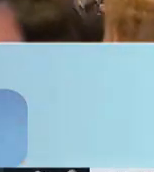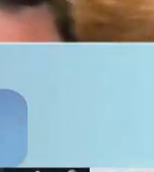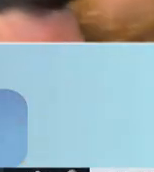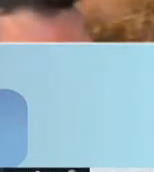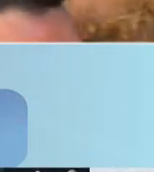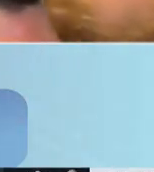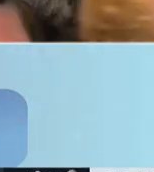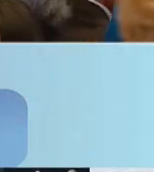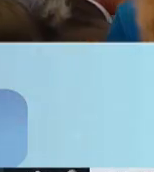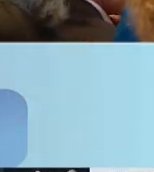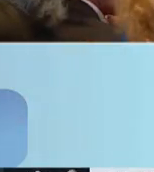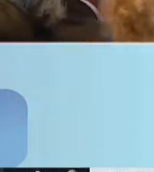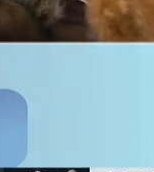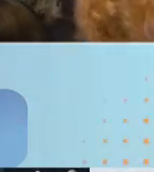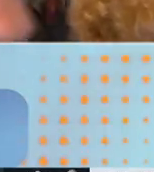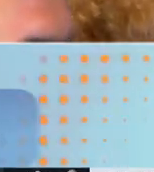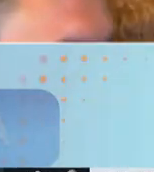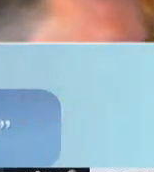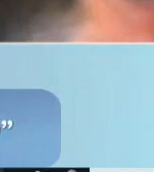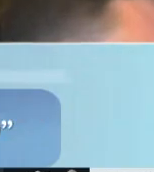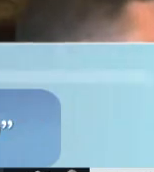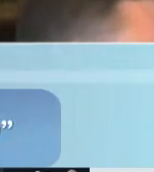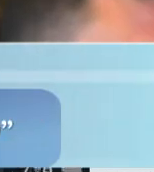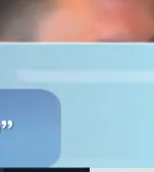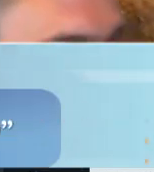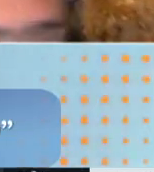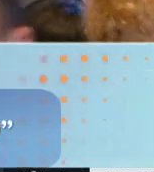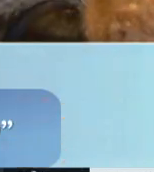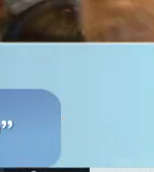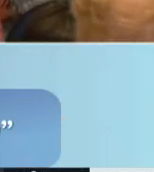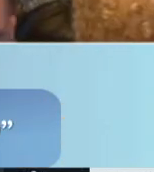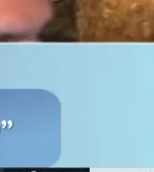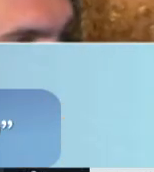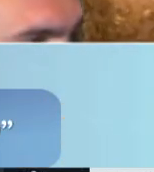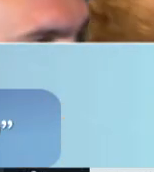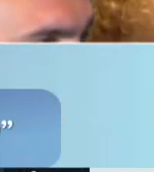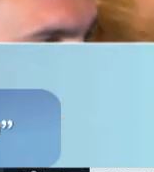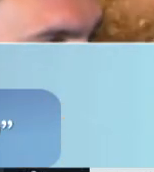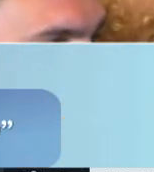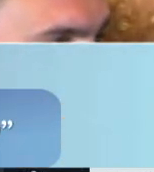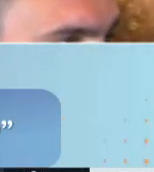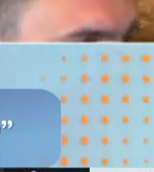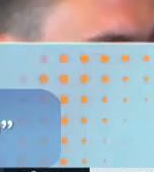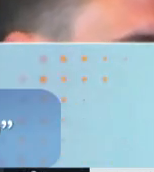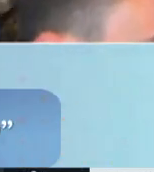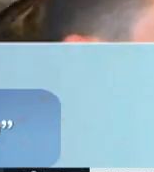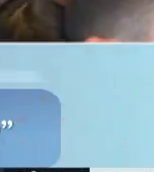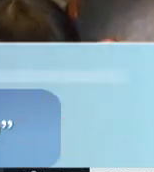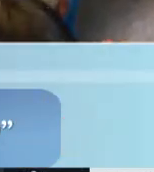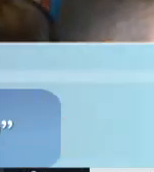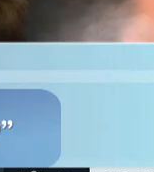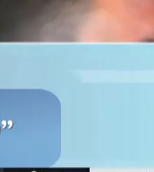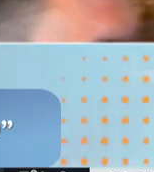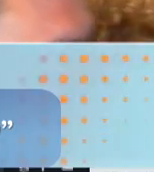alguna manera es la responsabilidad que tenemos todos y cada uno de nosotros. Entiendo a